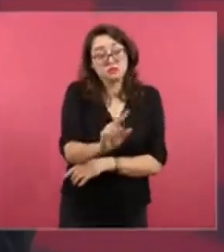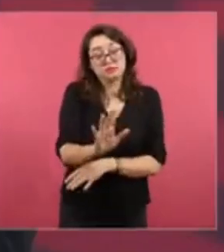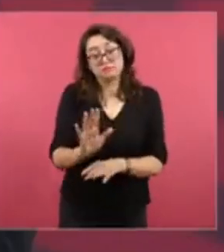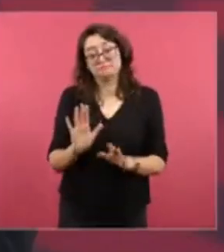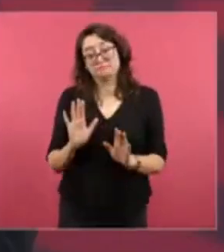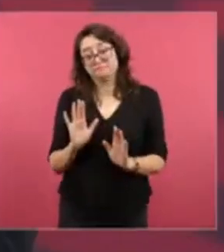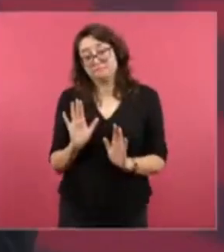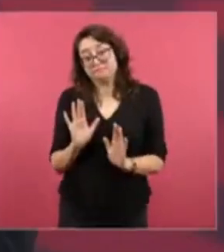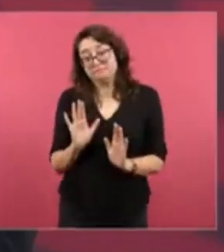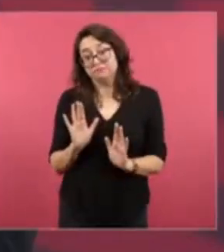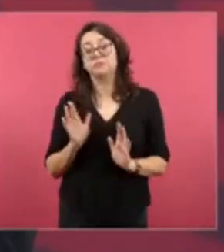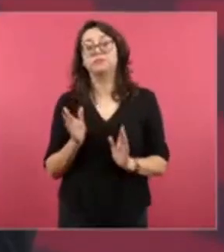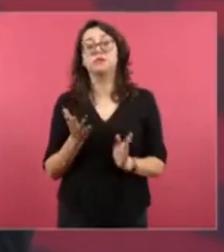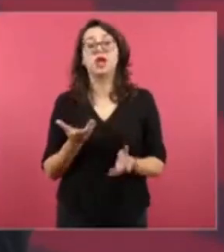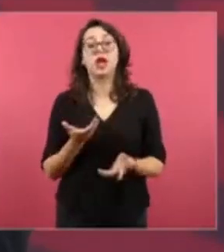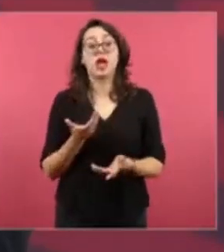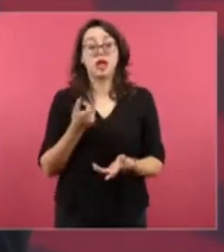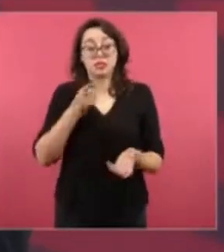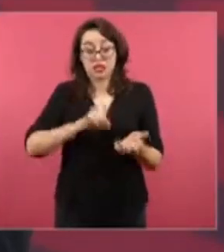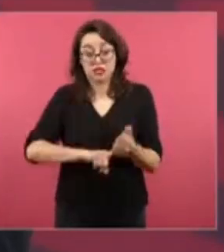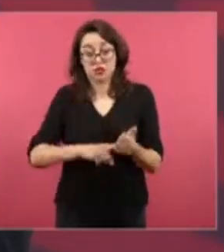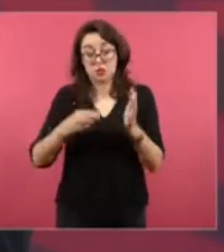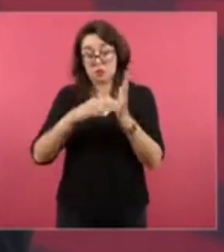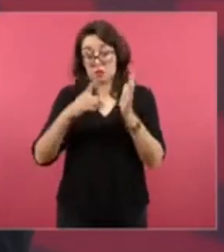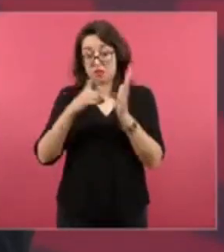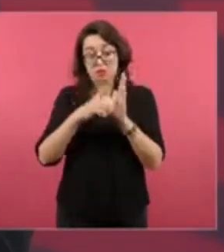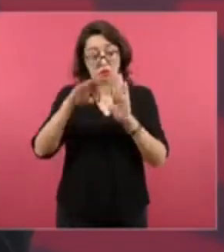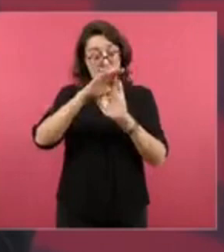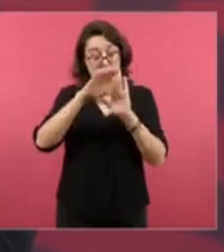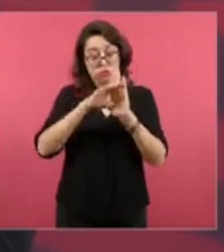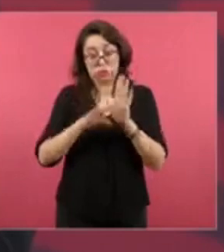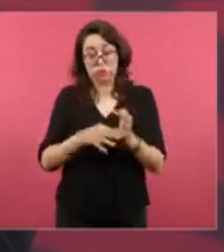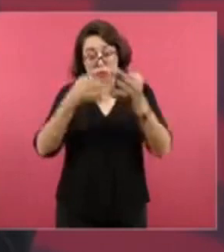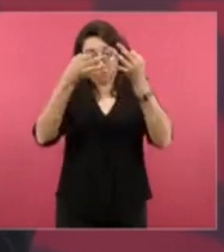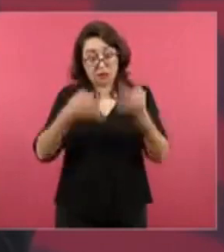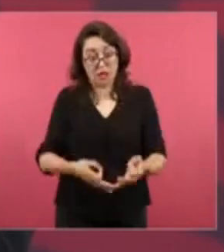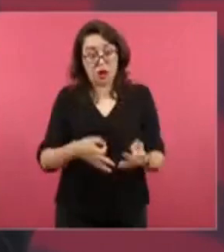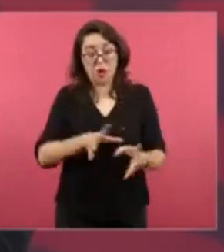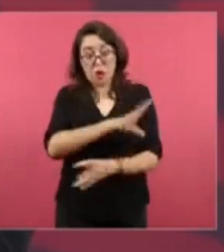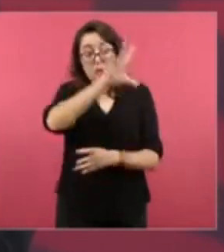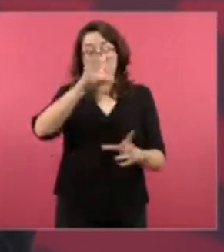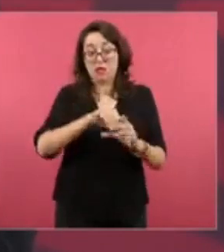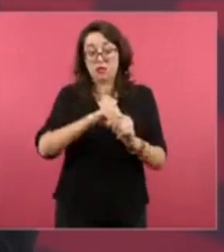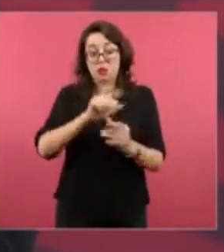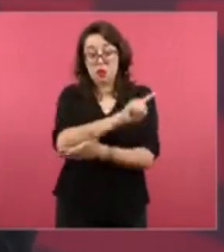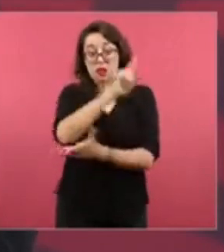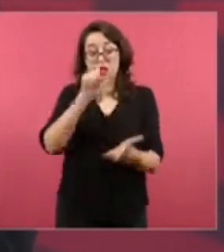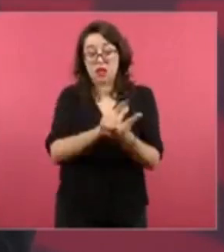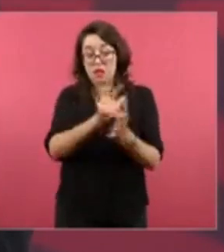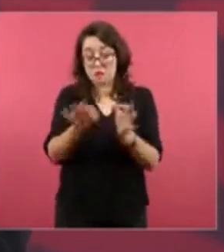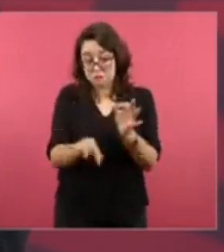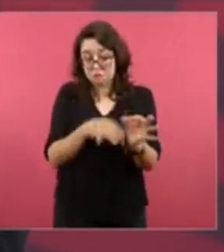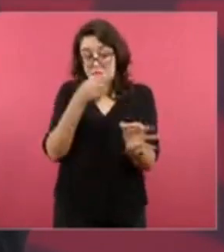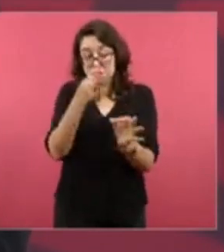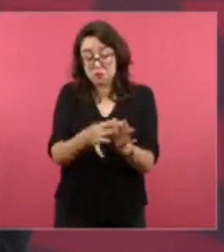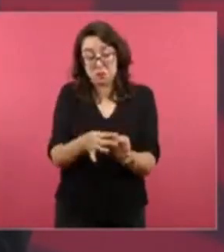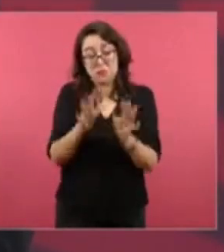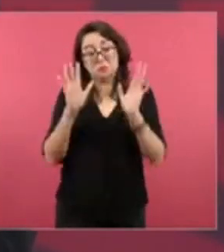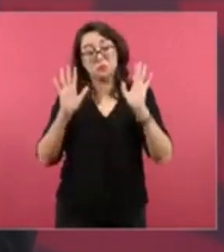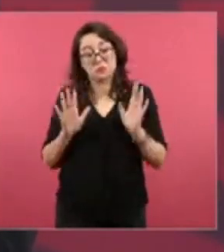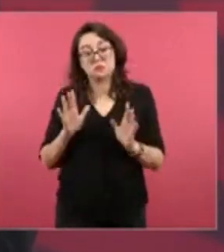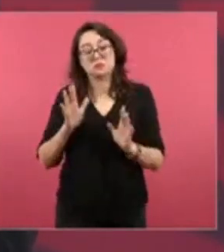fundamentación científica y tienen una fundamentación legal. Nos corresponde a nosotros cumplir con ella, lo estamos